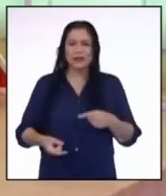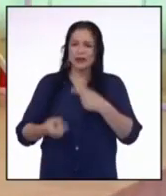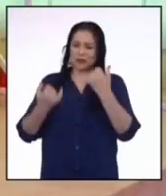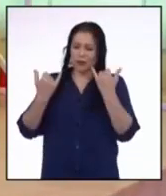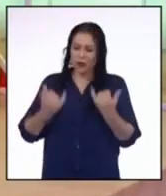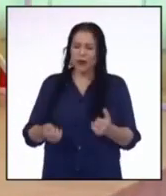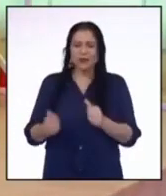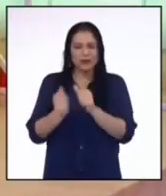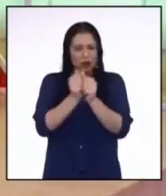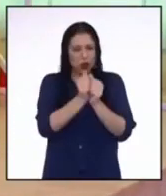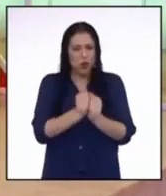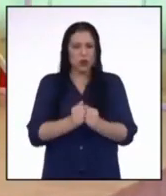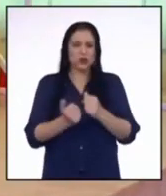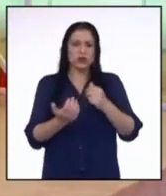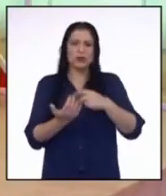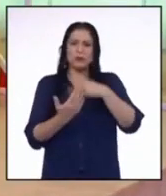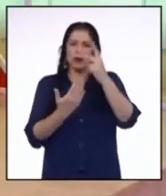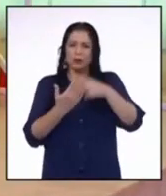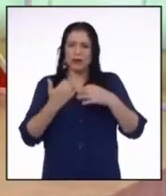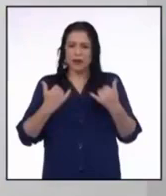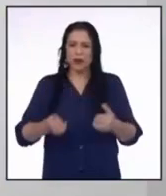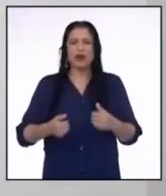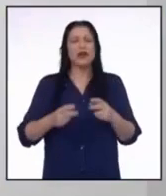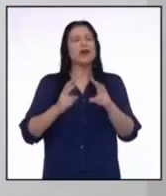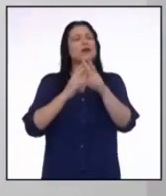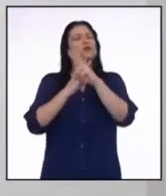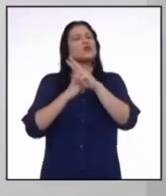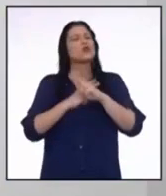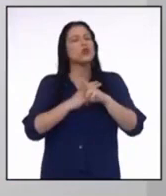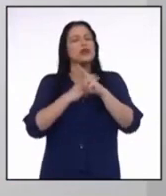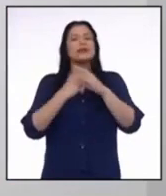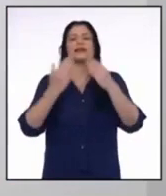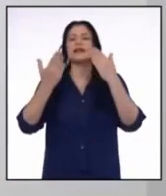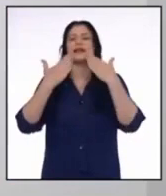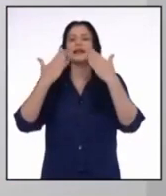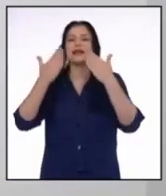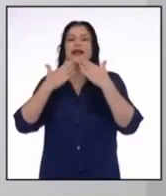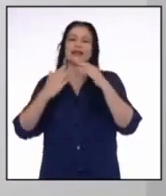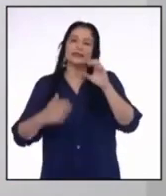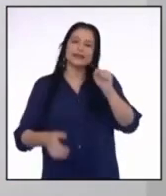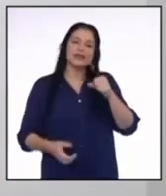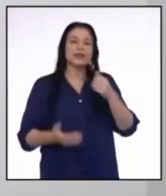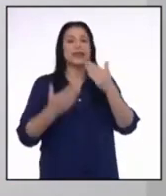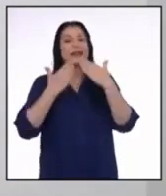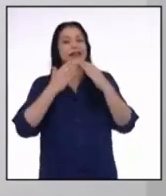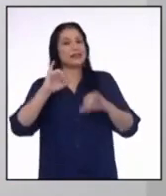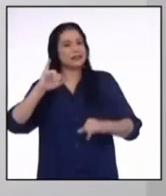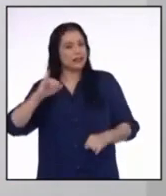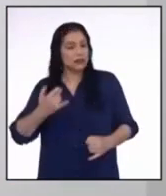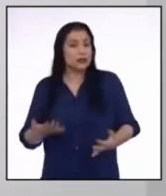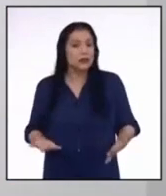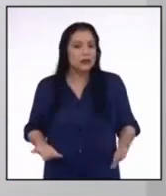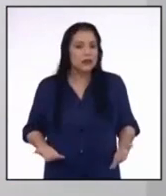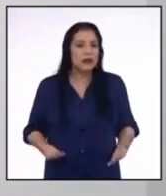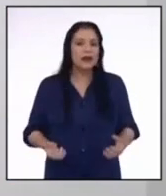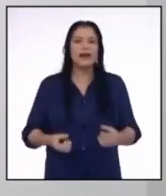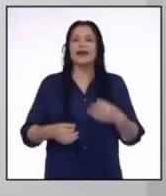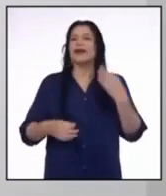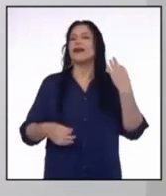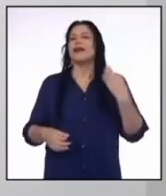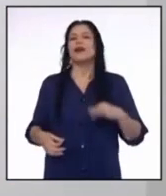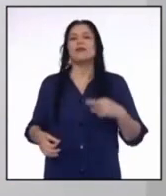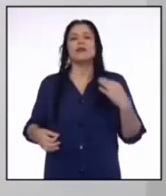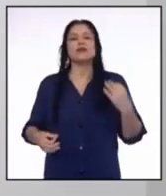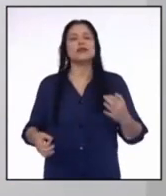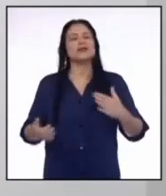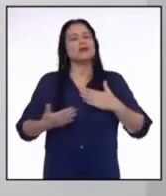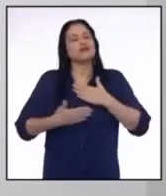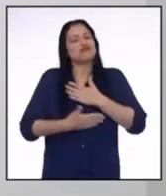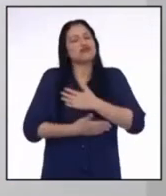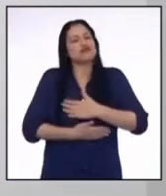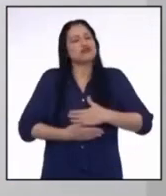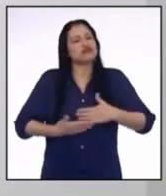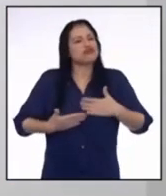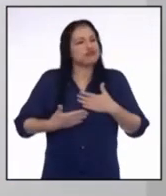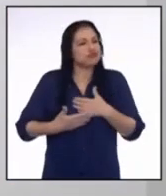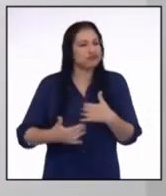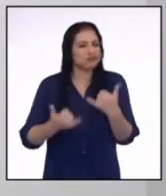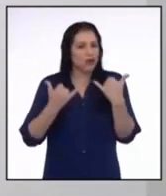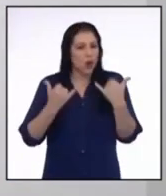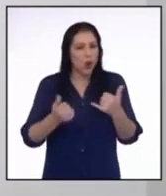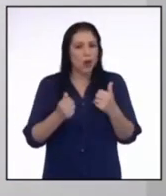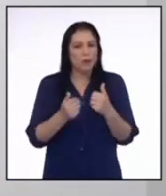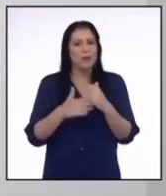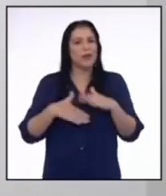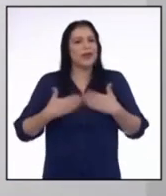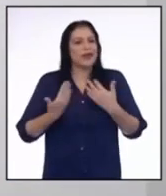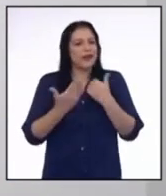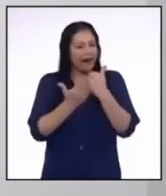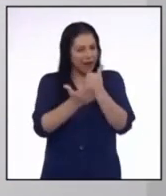por habernos acompañado en el programa. Cuídese mucho. Gracias, Stephanie y Junior. Como siempre, ha sido un gusto